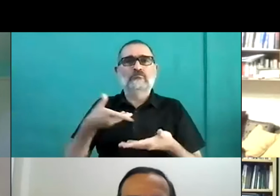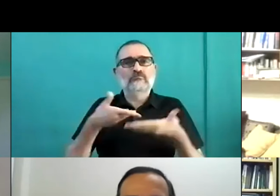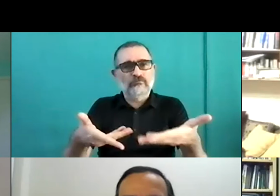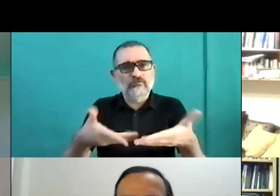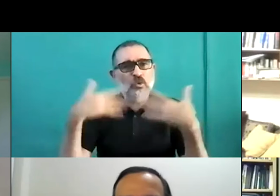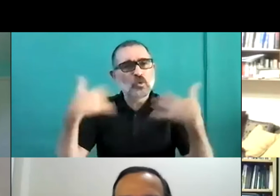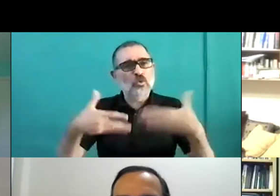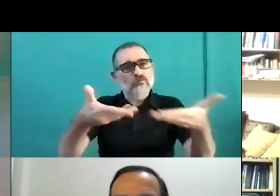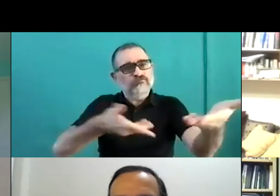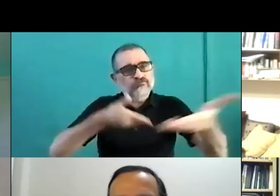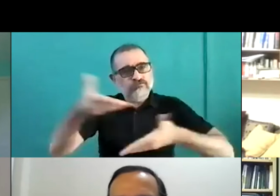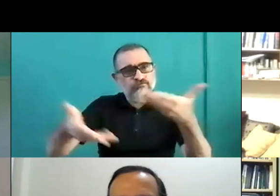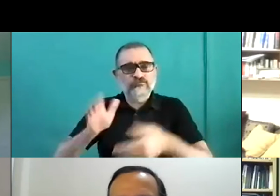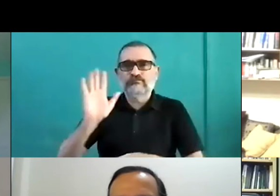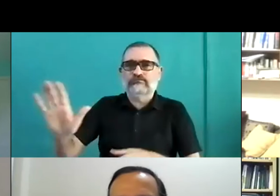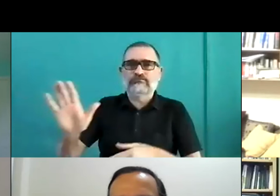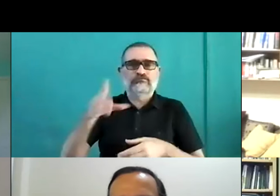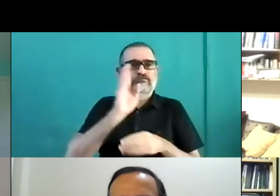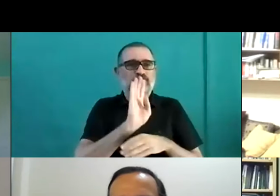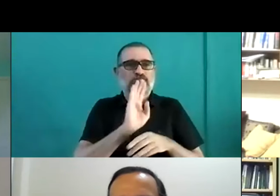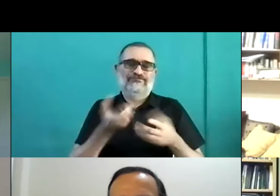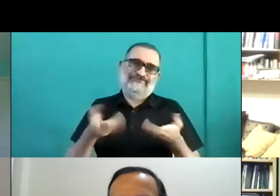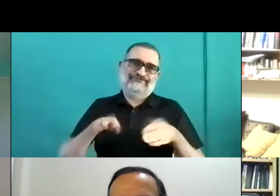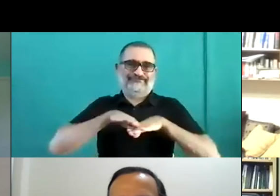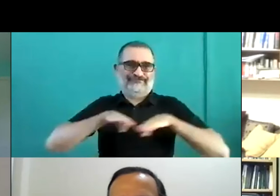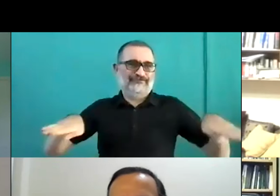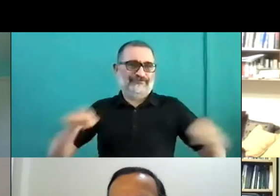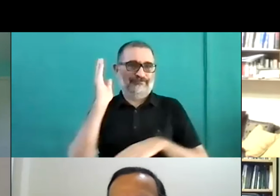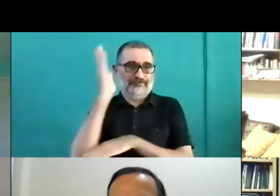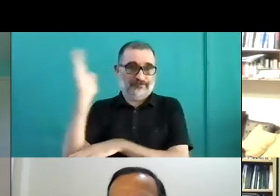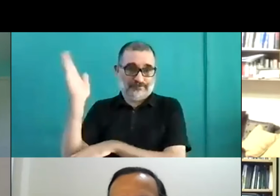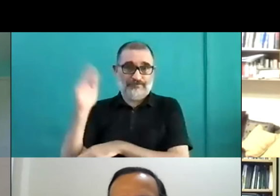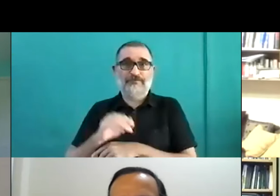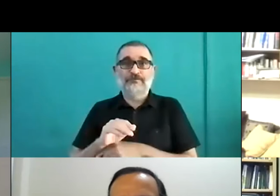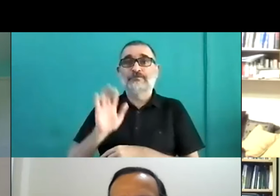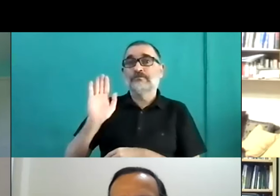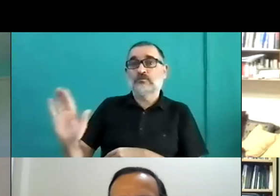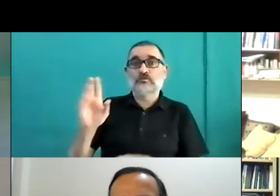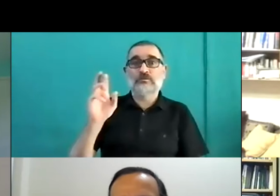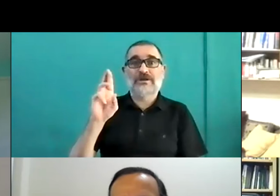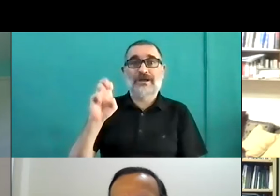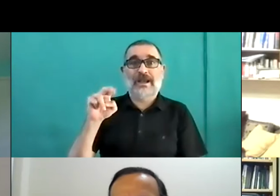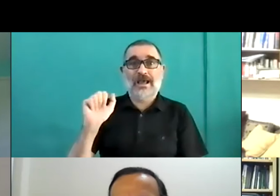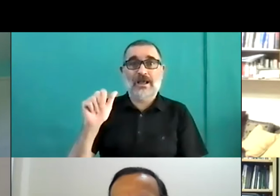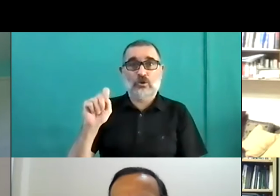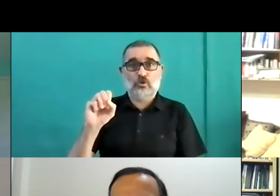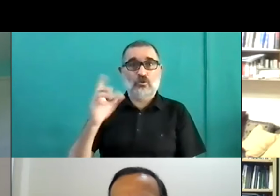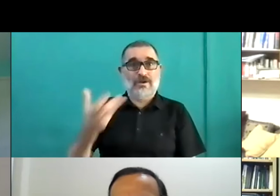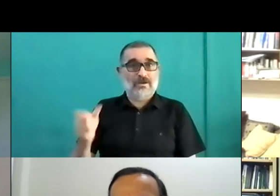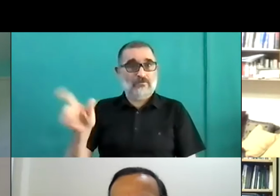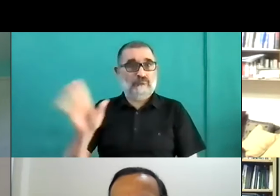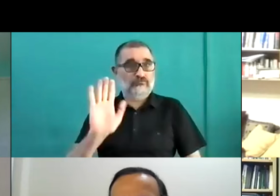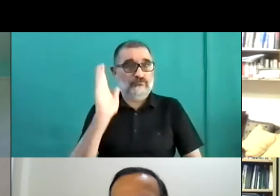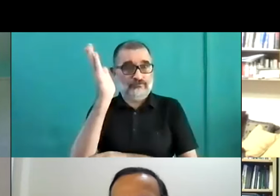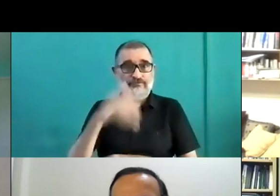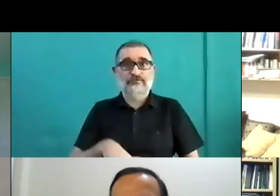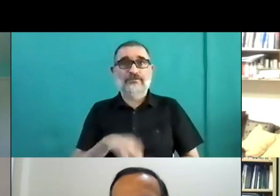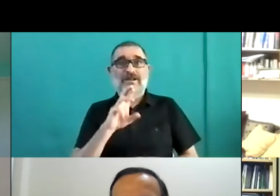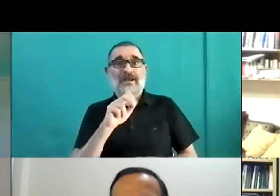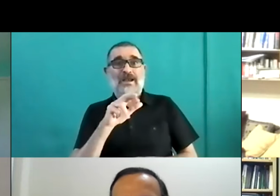es suyo. Gracias, Claudina. Buenos días, buenas tardes a todos. Muchas gracias por acompañarnos hoy. Este es un